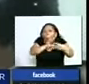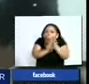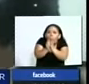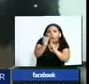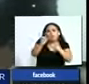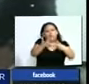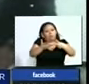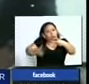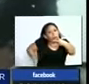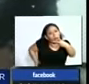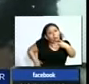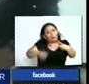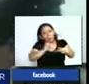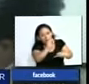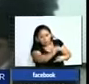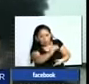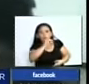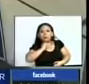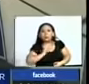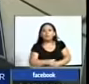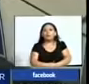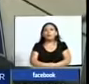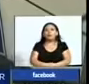puedan también retirar sus ahorros.